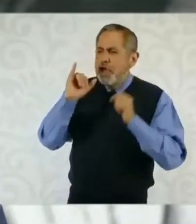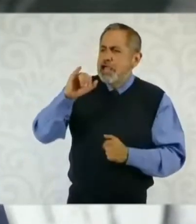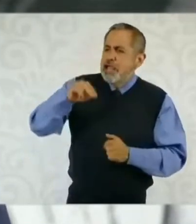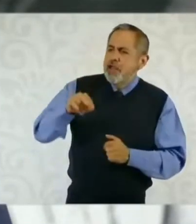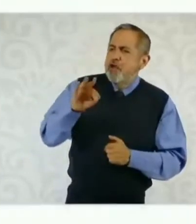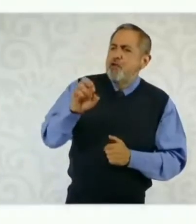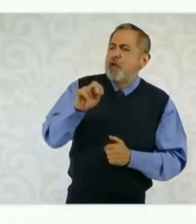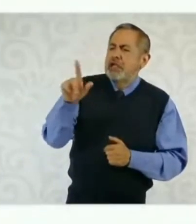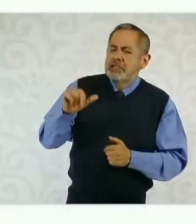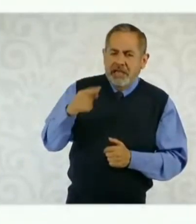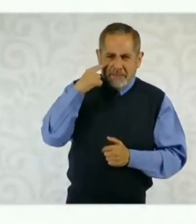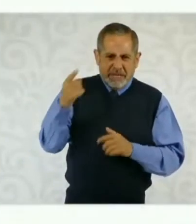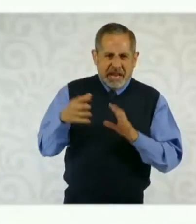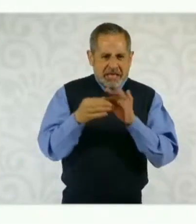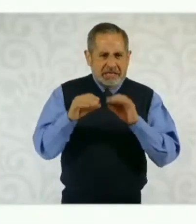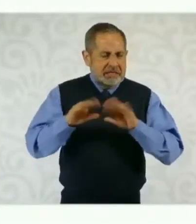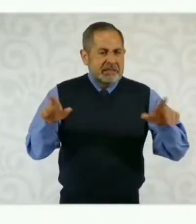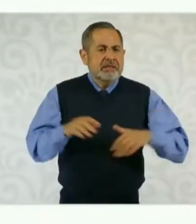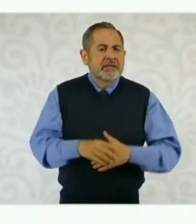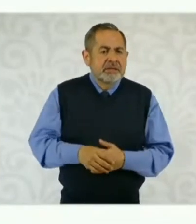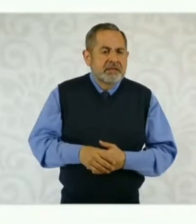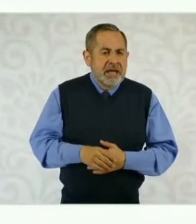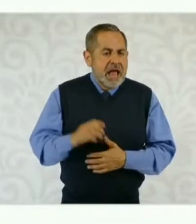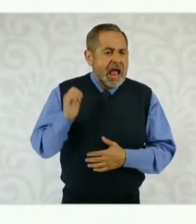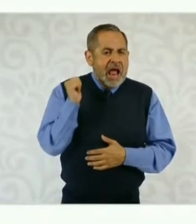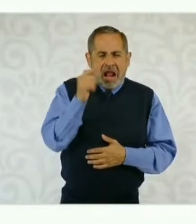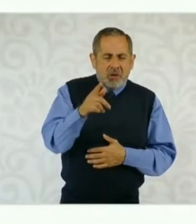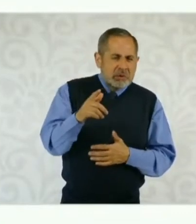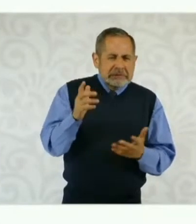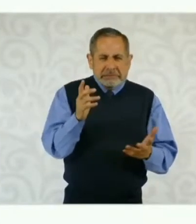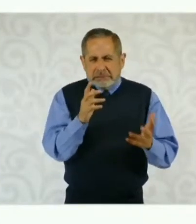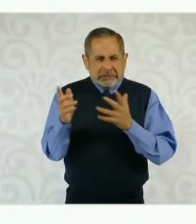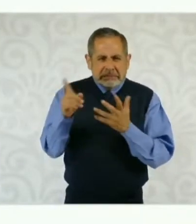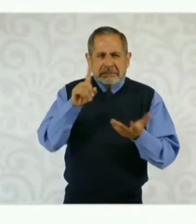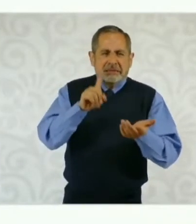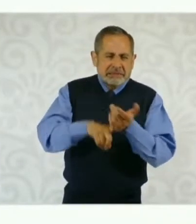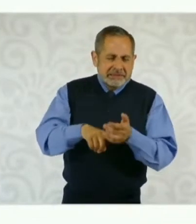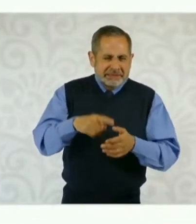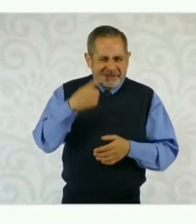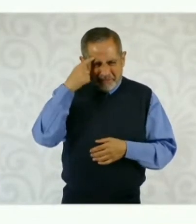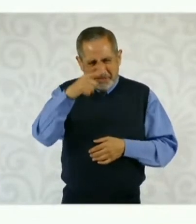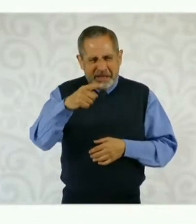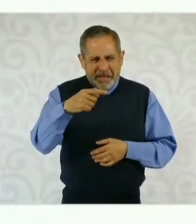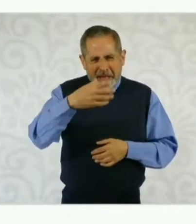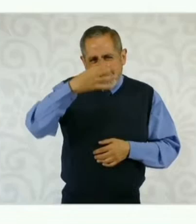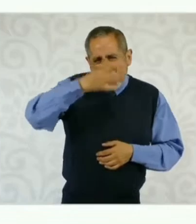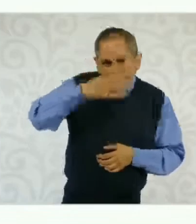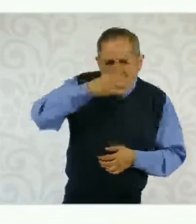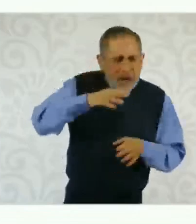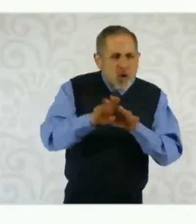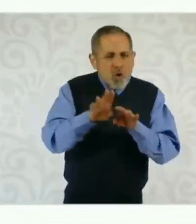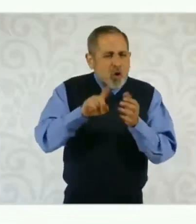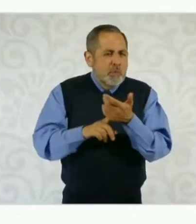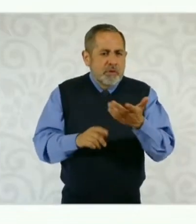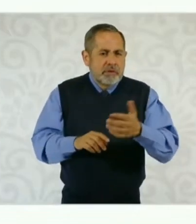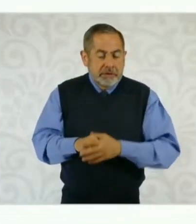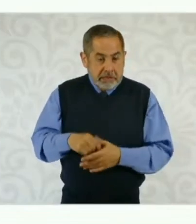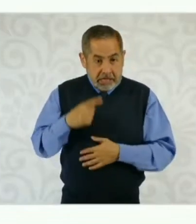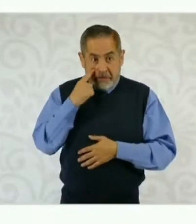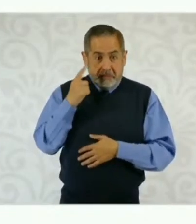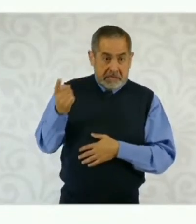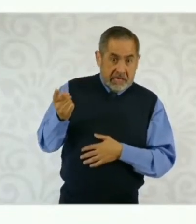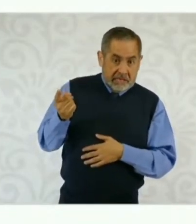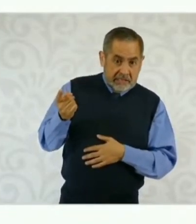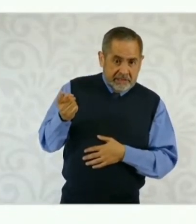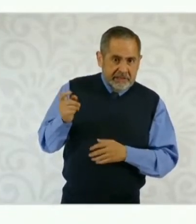los resultados del análisis cuando cualquiera de nosotros presenta un cuadro gripal. Si se dan cuenta